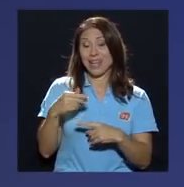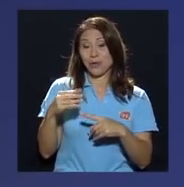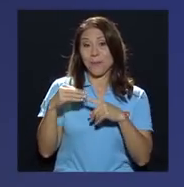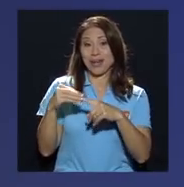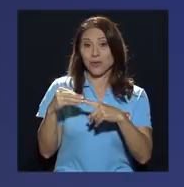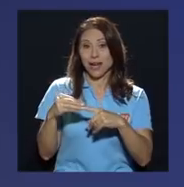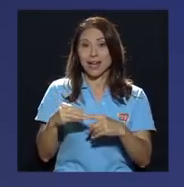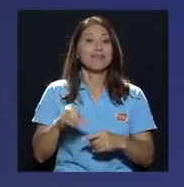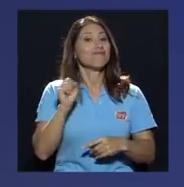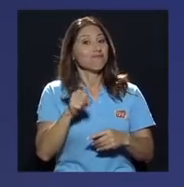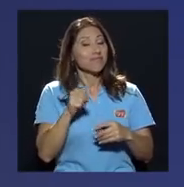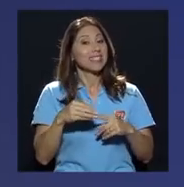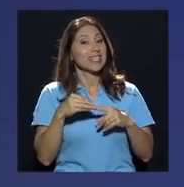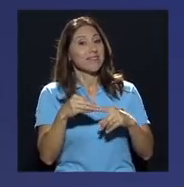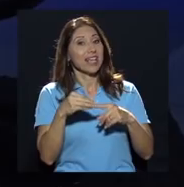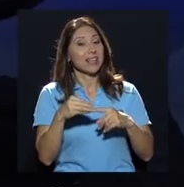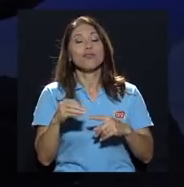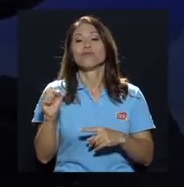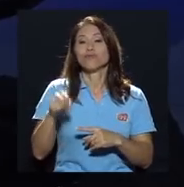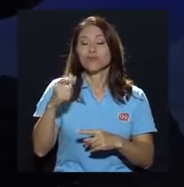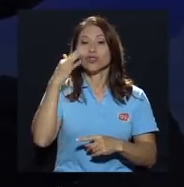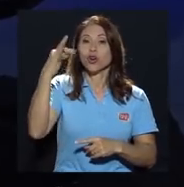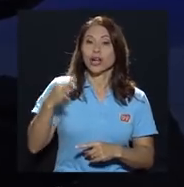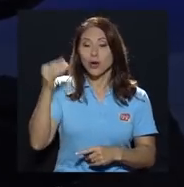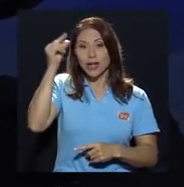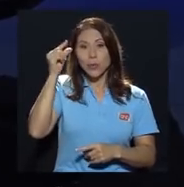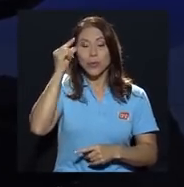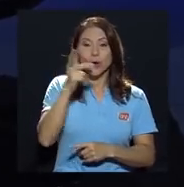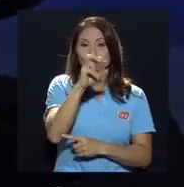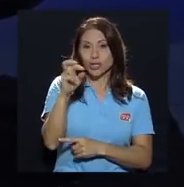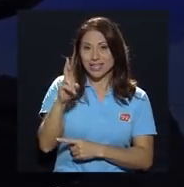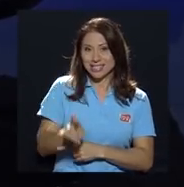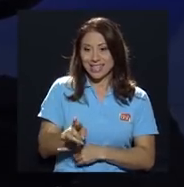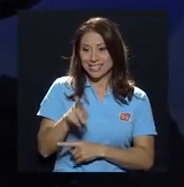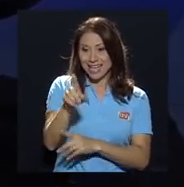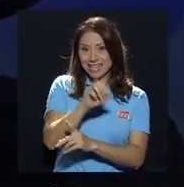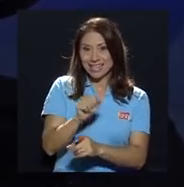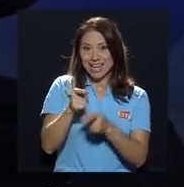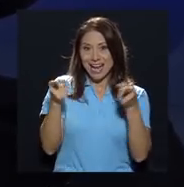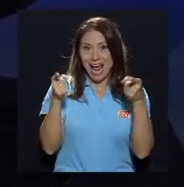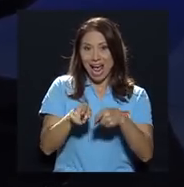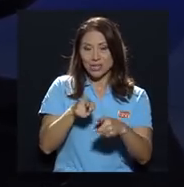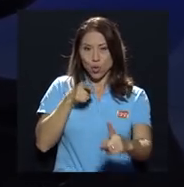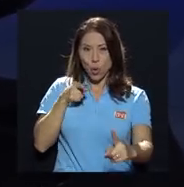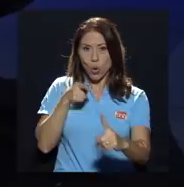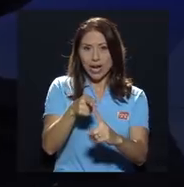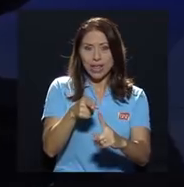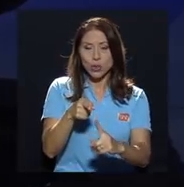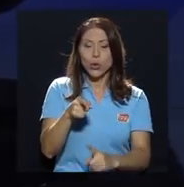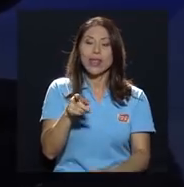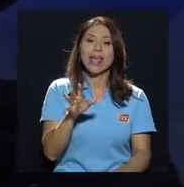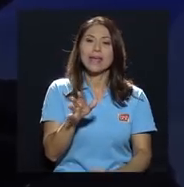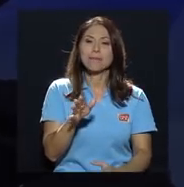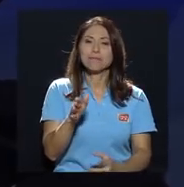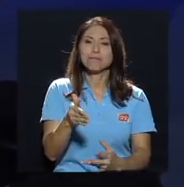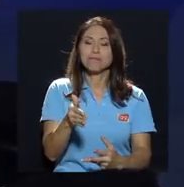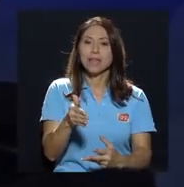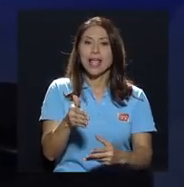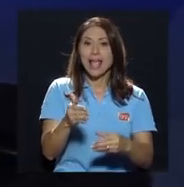significativos significativos yo creo que ahí el estado costarricense en el caso concreto de la fecundación de